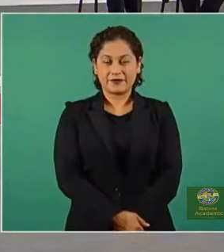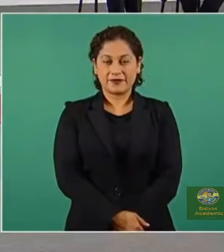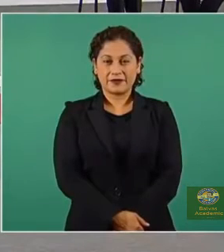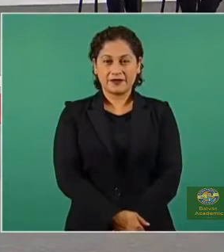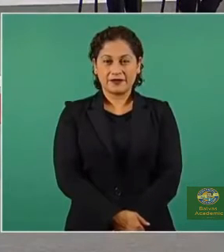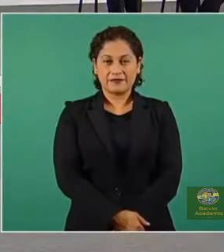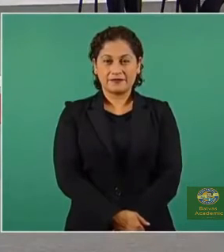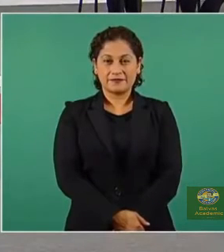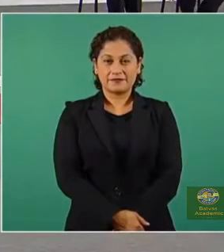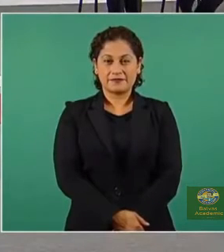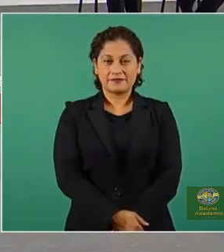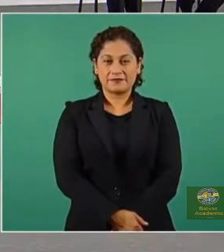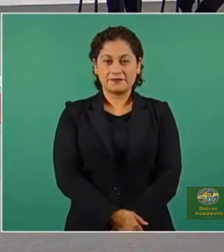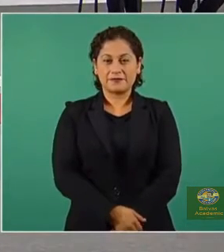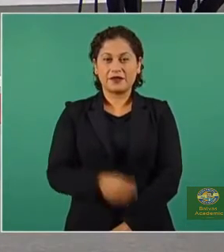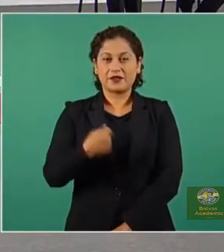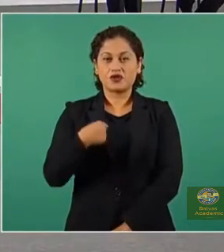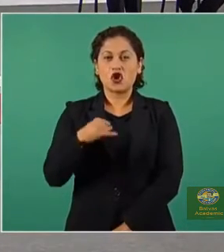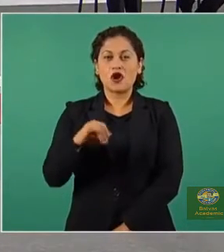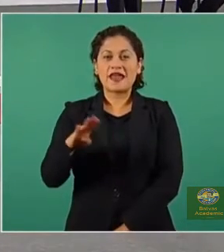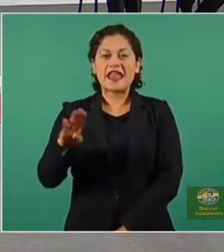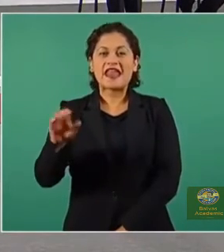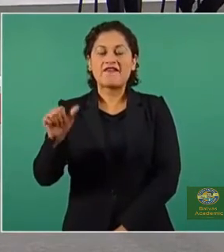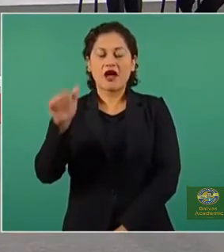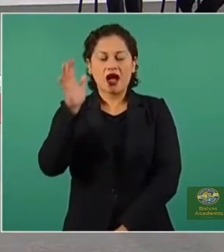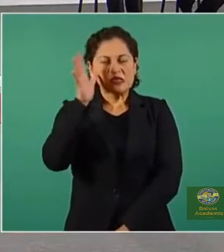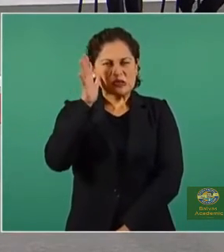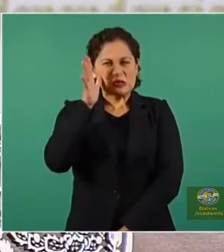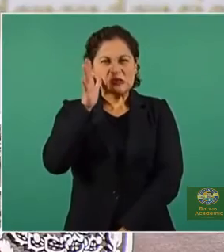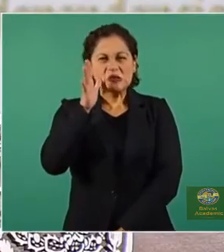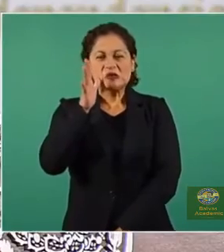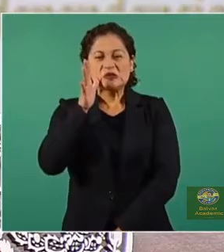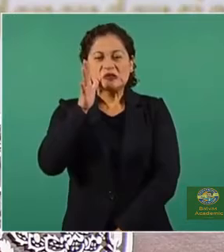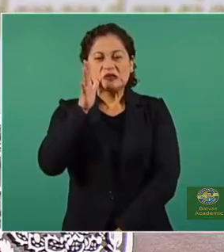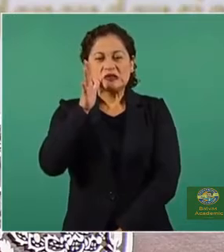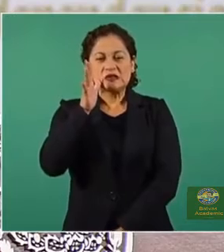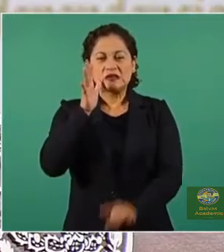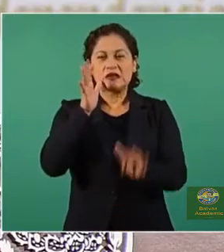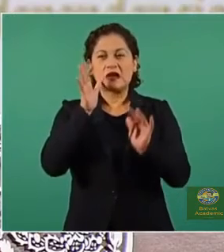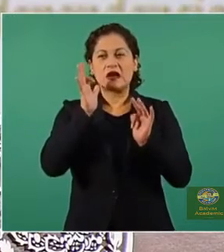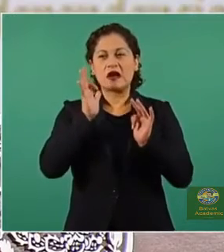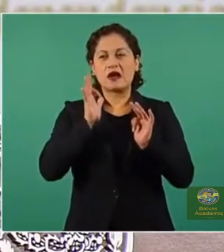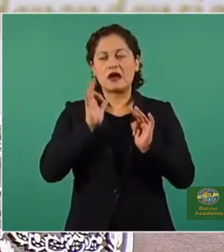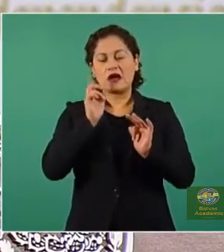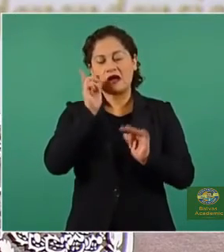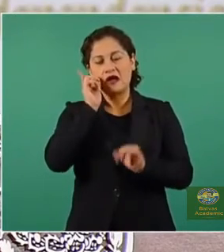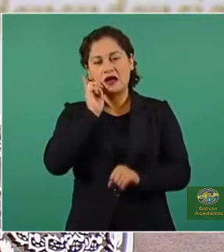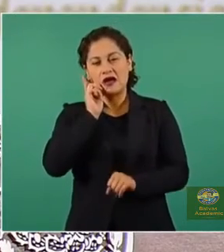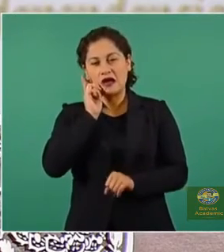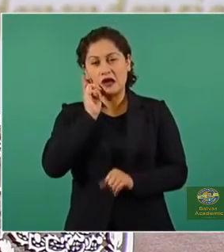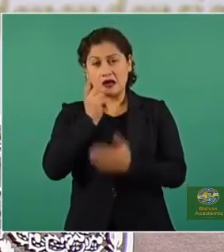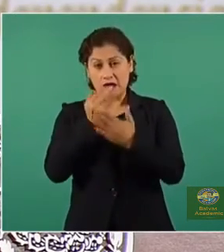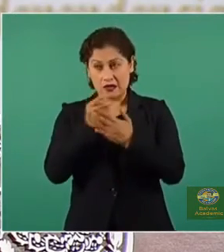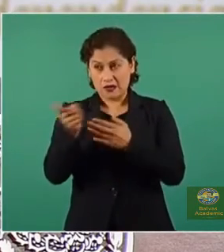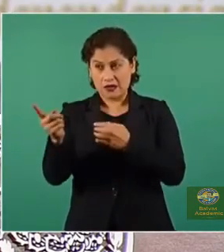de echarme un coyotito, si se han esperado un poco, a lo mejor me agarran.